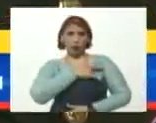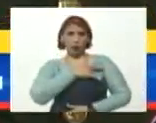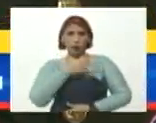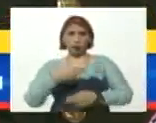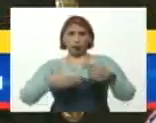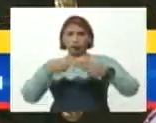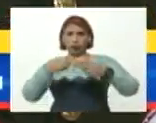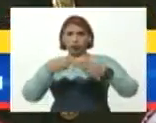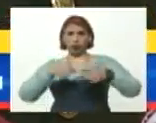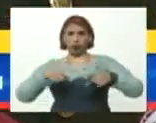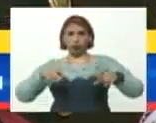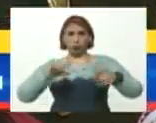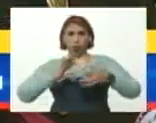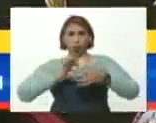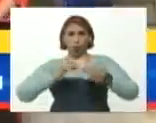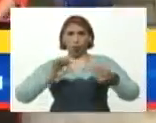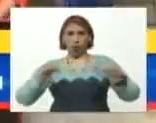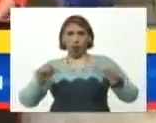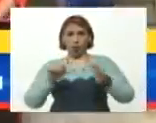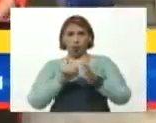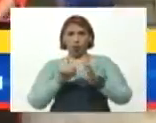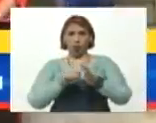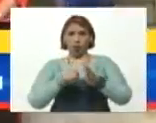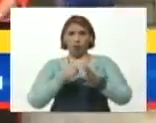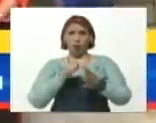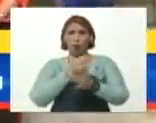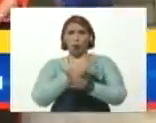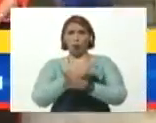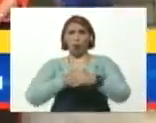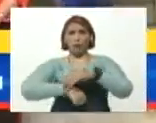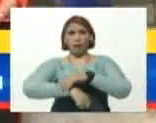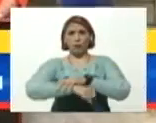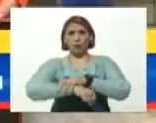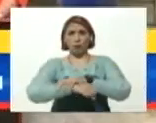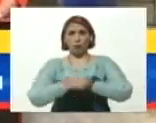el Estadio Olímpico, donde se juega el fútbol en Caracas,